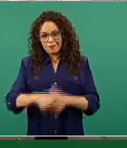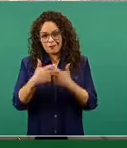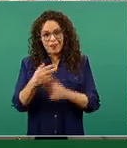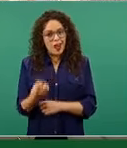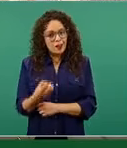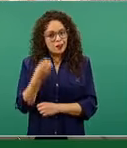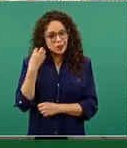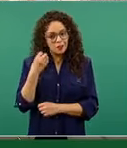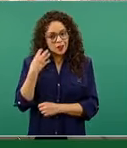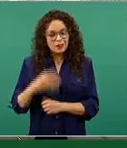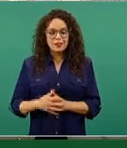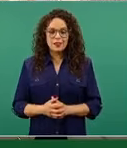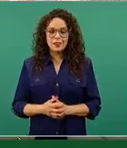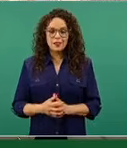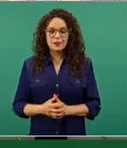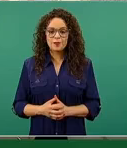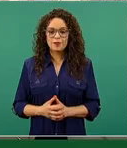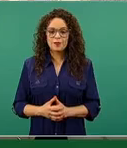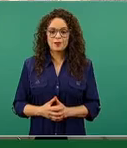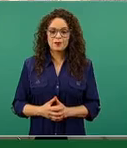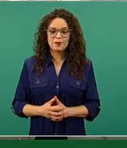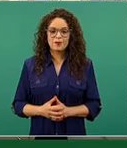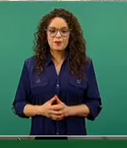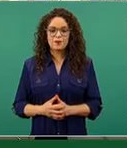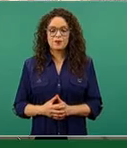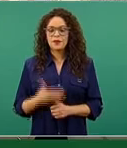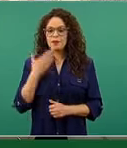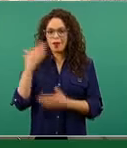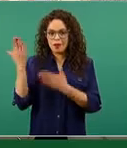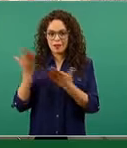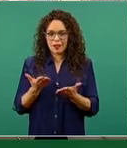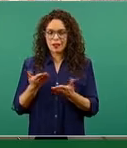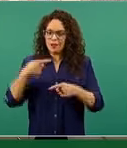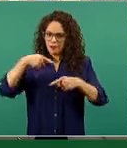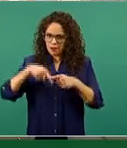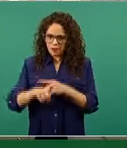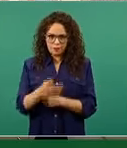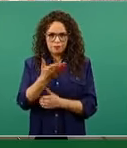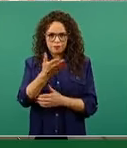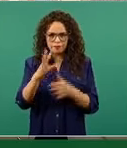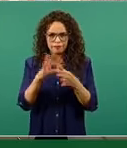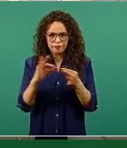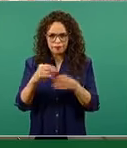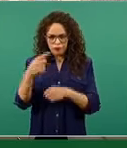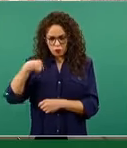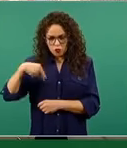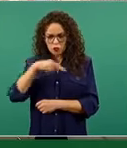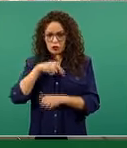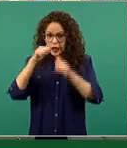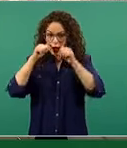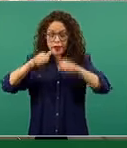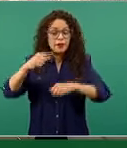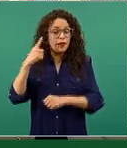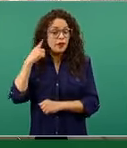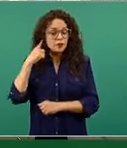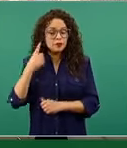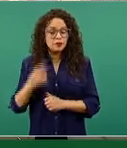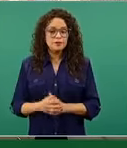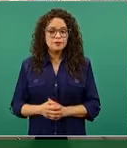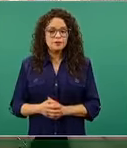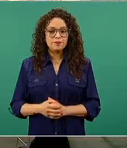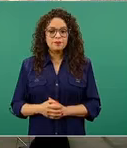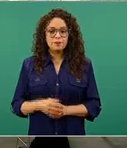conferencia, ahora por la modalidad virtual. Seas muy bienvenido y adelante, te escuchamos con gran atención. Si estás de acuerdo, al final